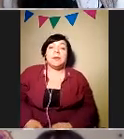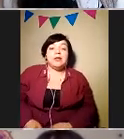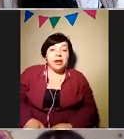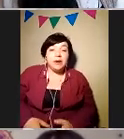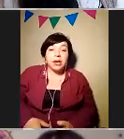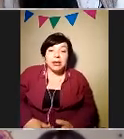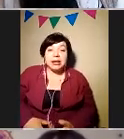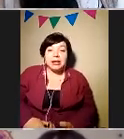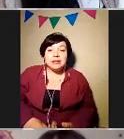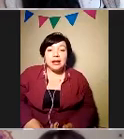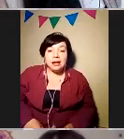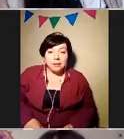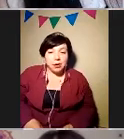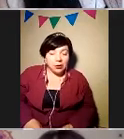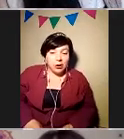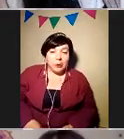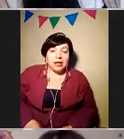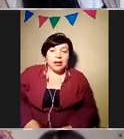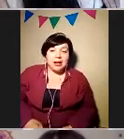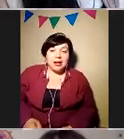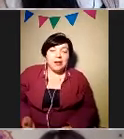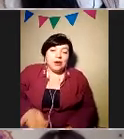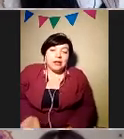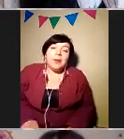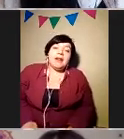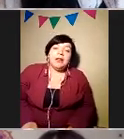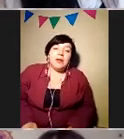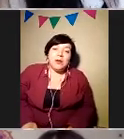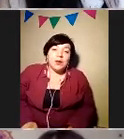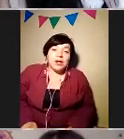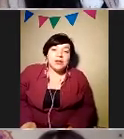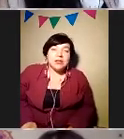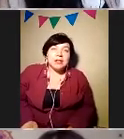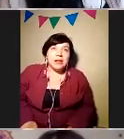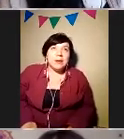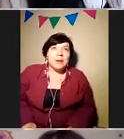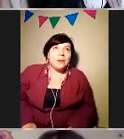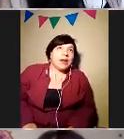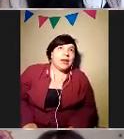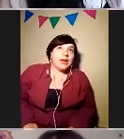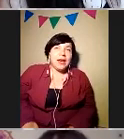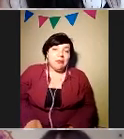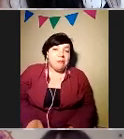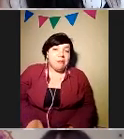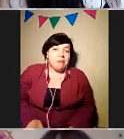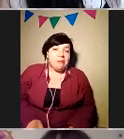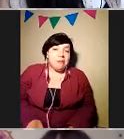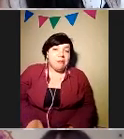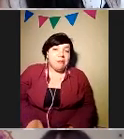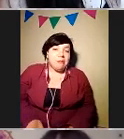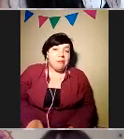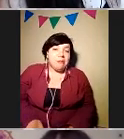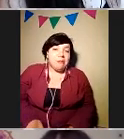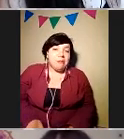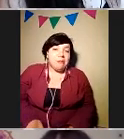es un tema urgente, gente, la necesidad del cambio, porque de lo que estamos hablando no es de que en vez